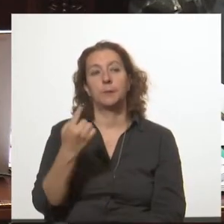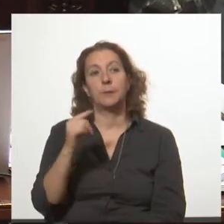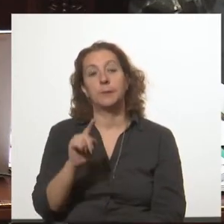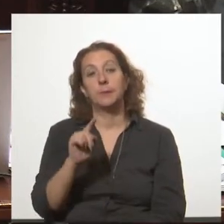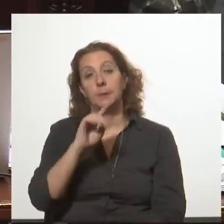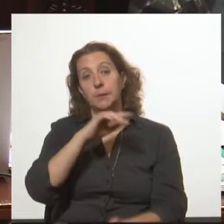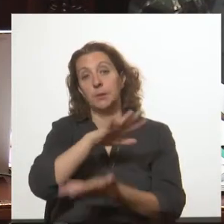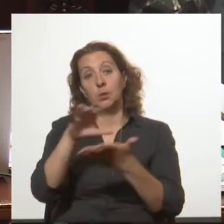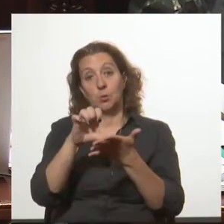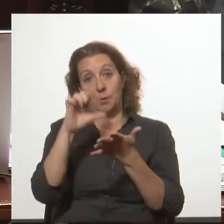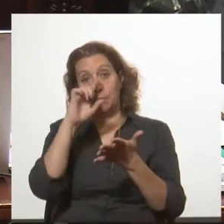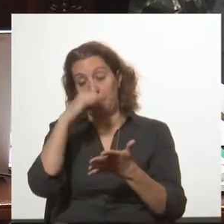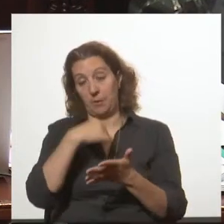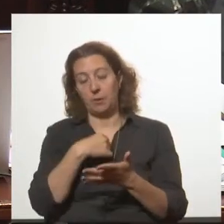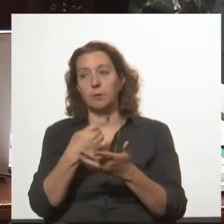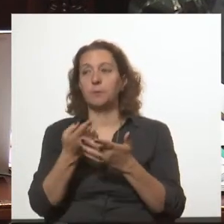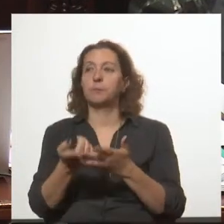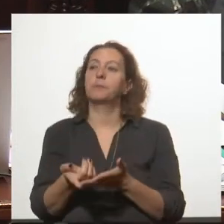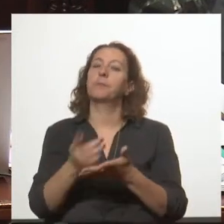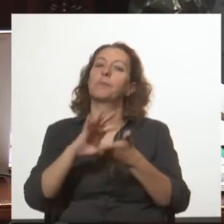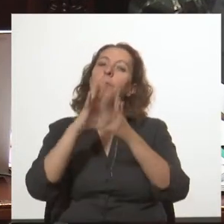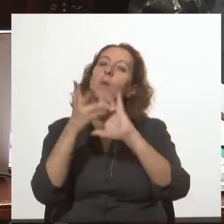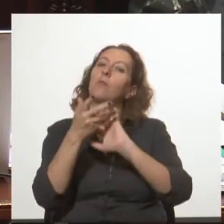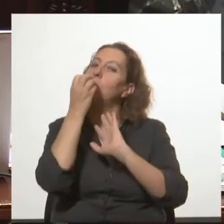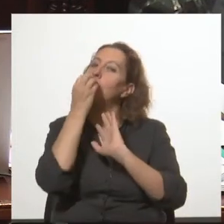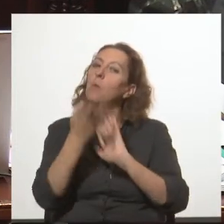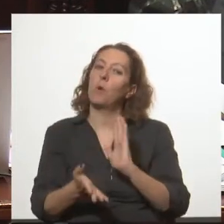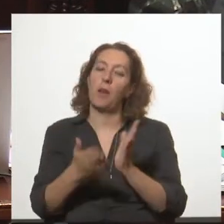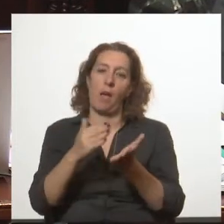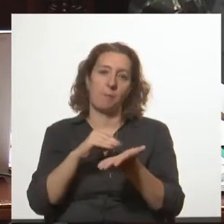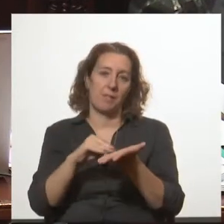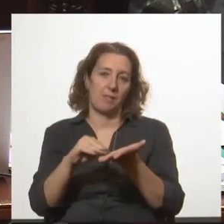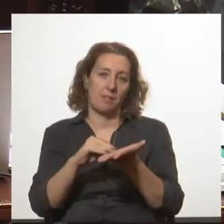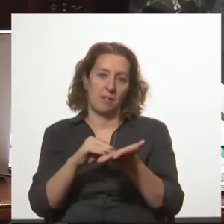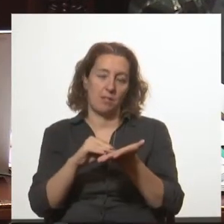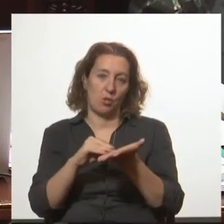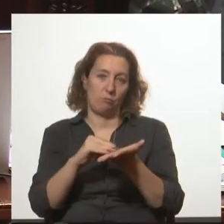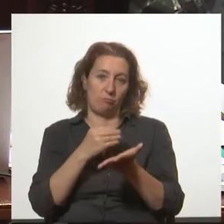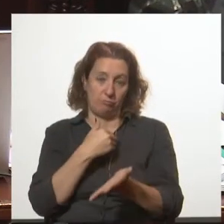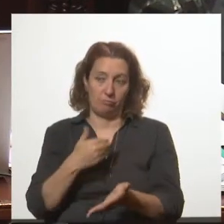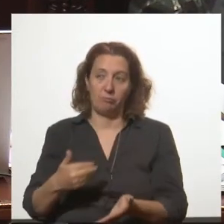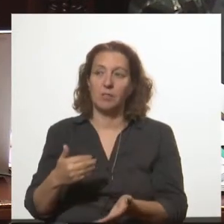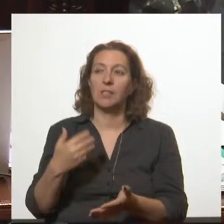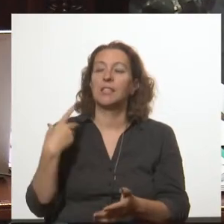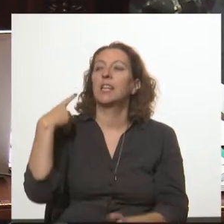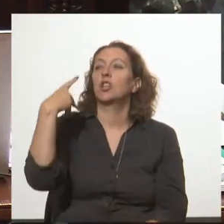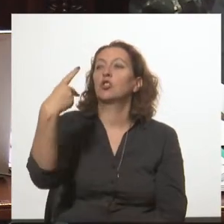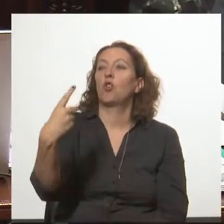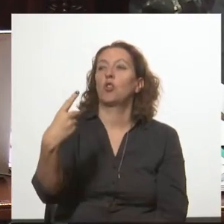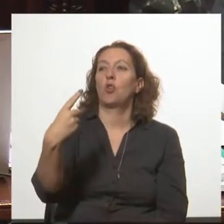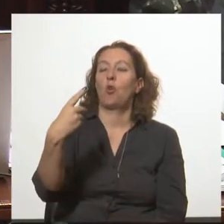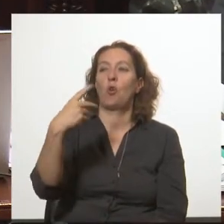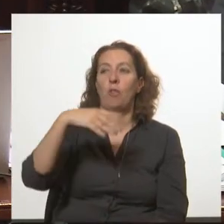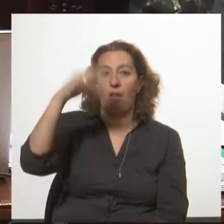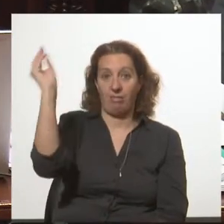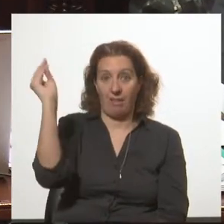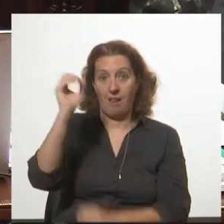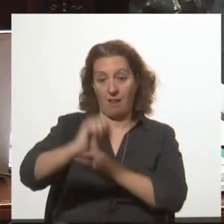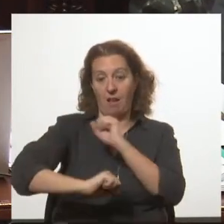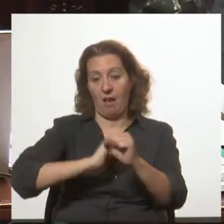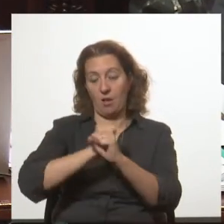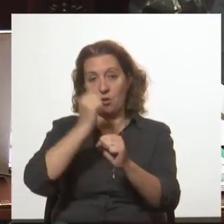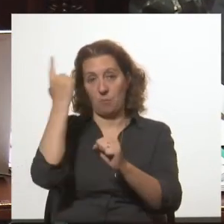paso como medida de buena administración el directorio de antel el año pasado con su gerencia financiera